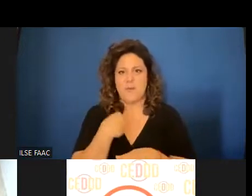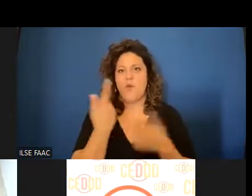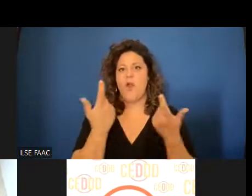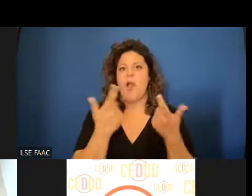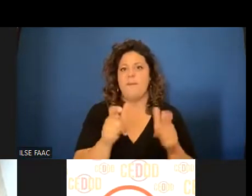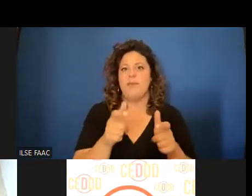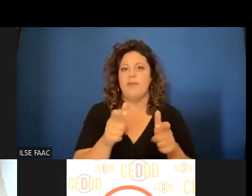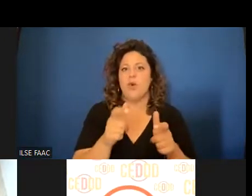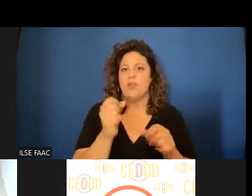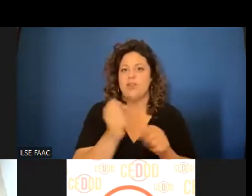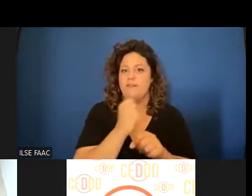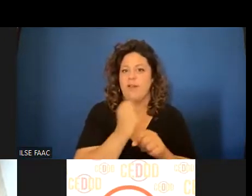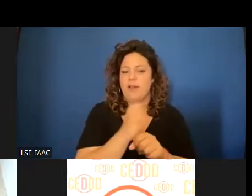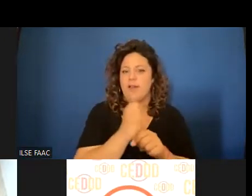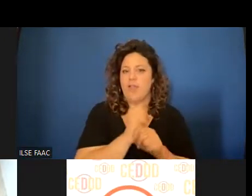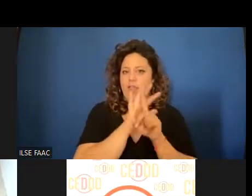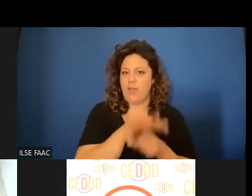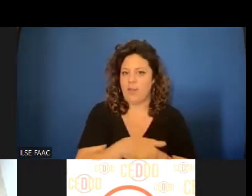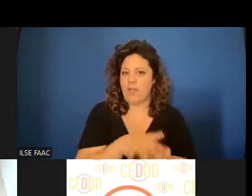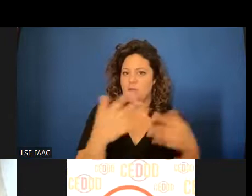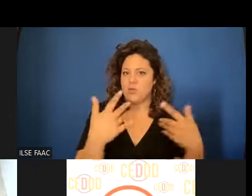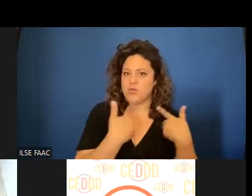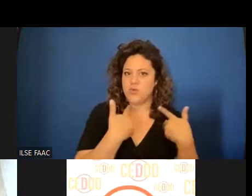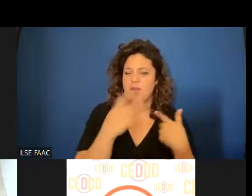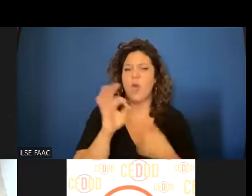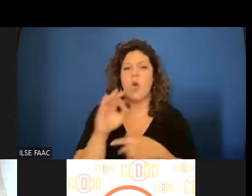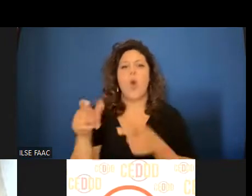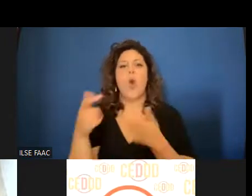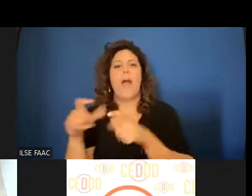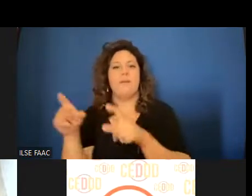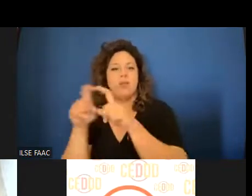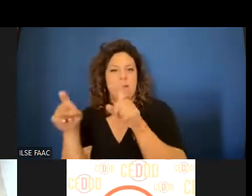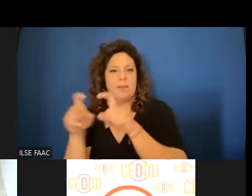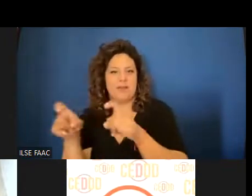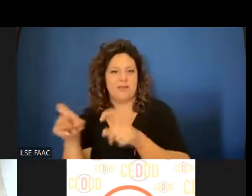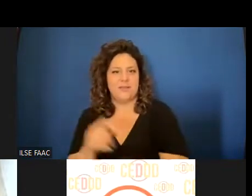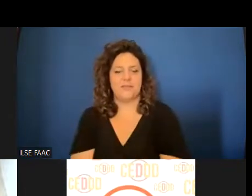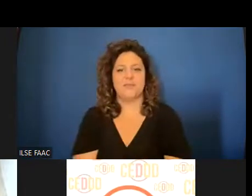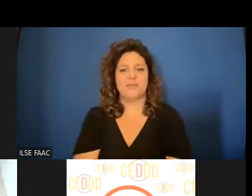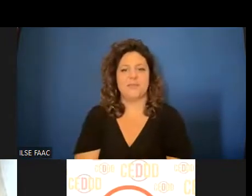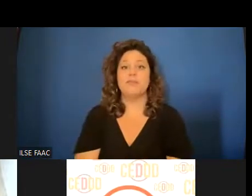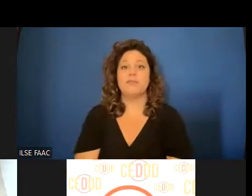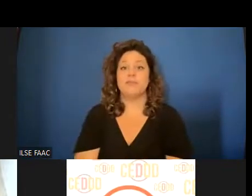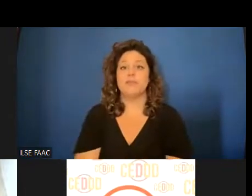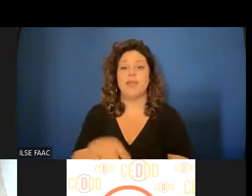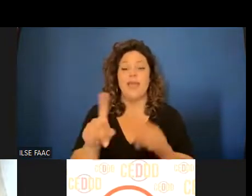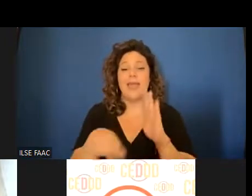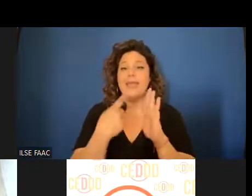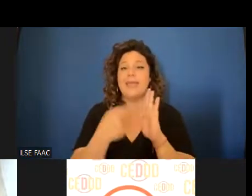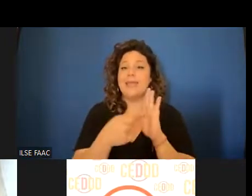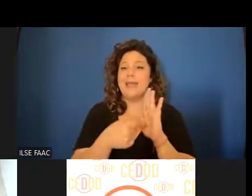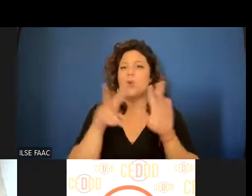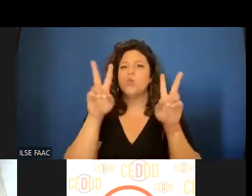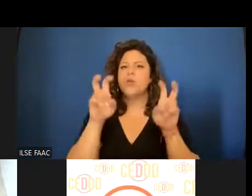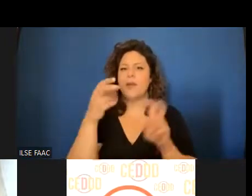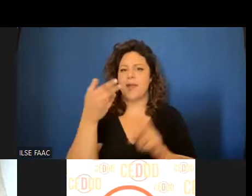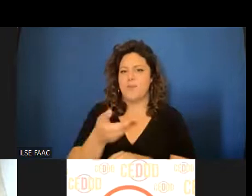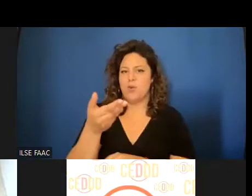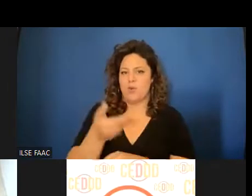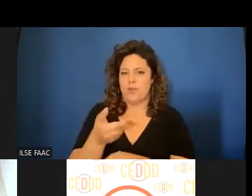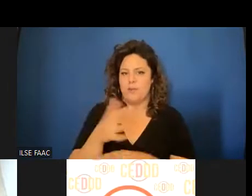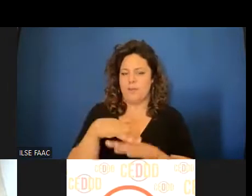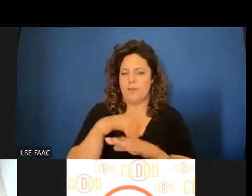ha sido posible, pues hacerlo, ¿vale? Es una indemnización por 20 días por año, pero aquí tenemos que tener claro que esta ineptitud